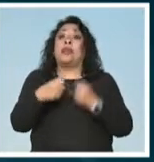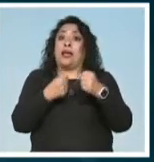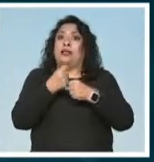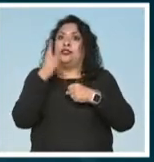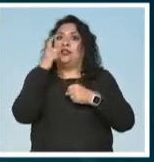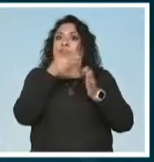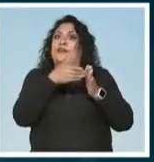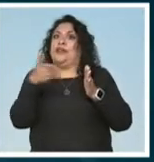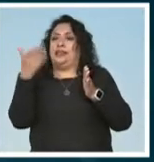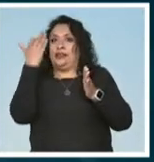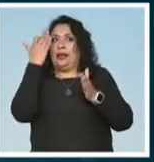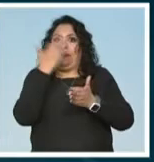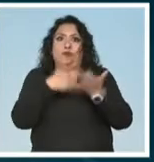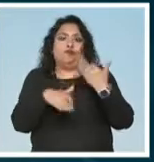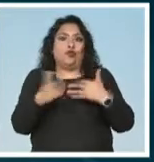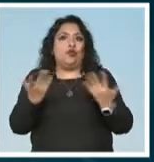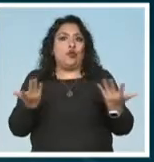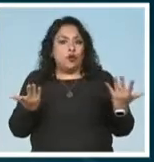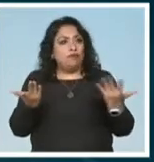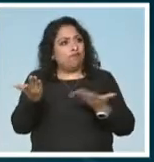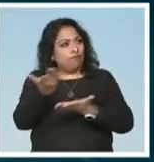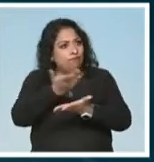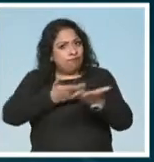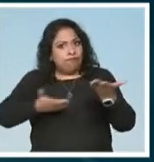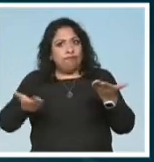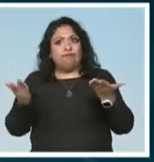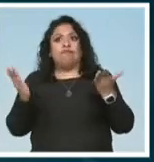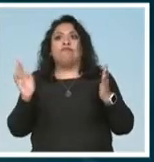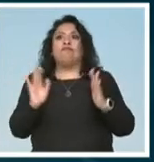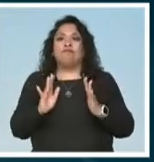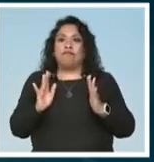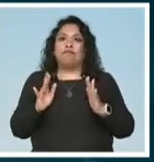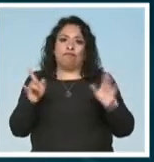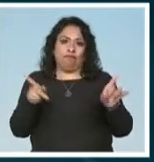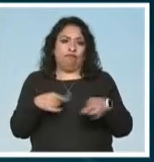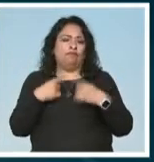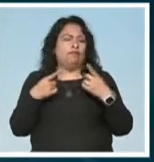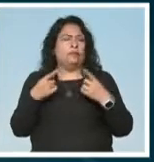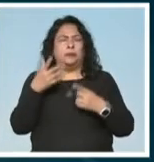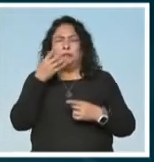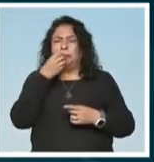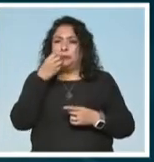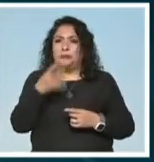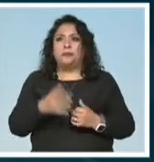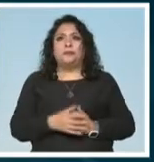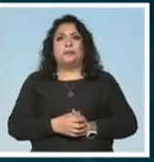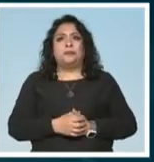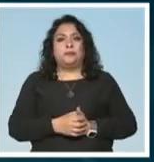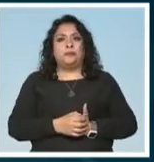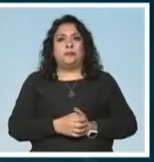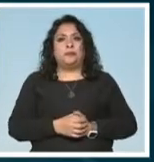todos y de compartir esta música fenomenal.